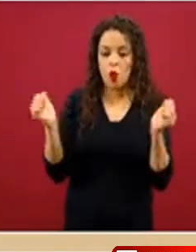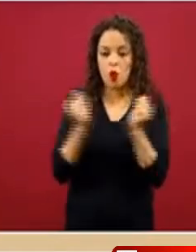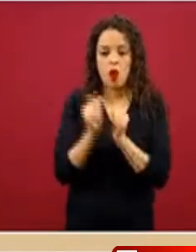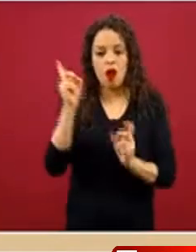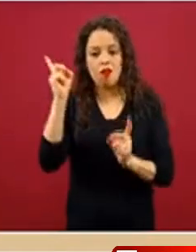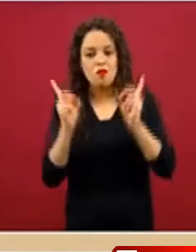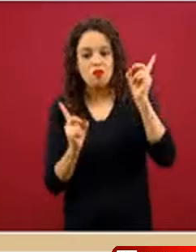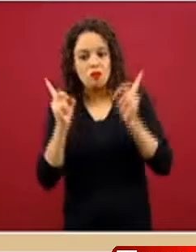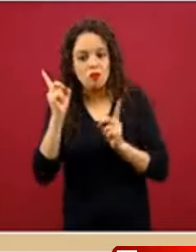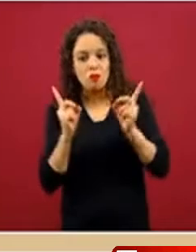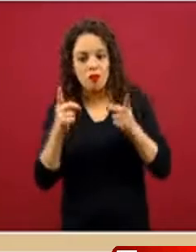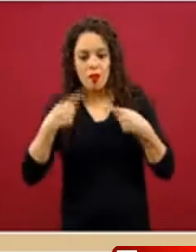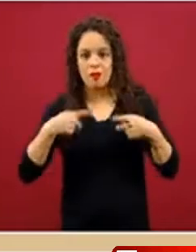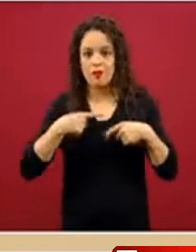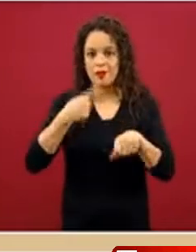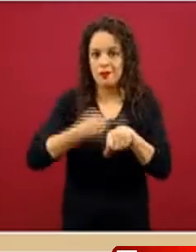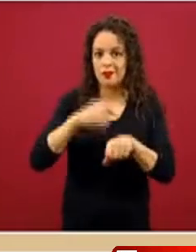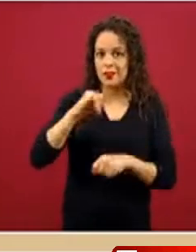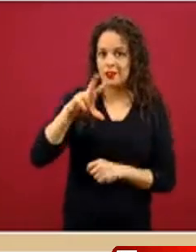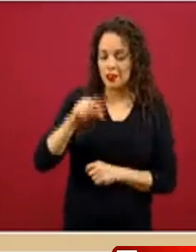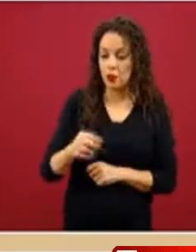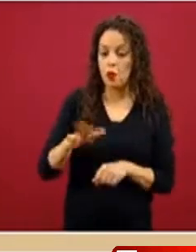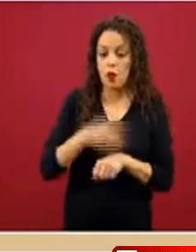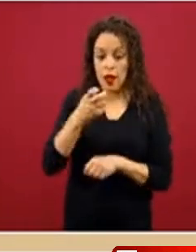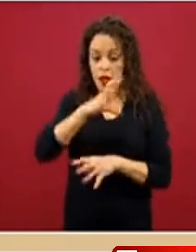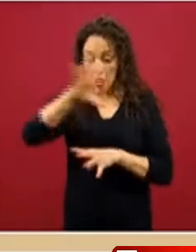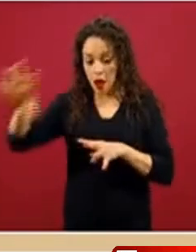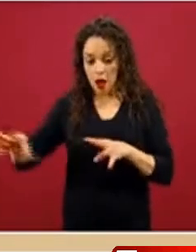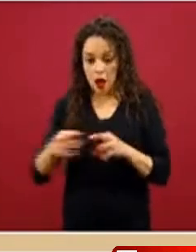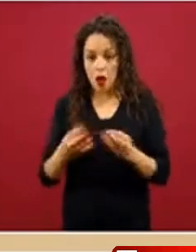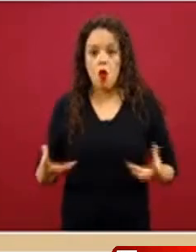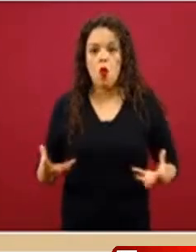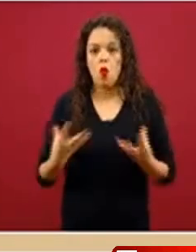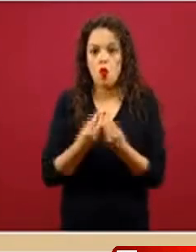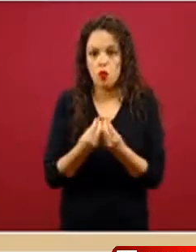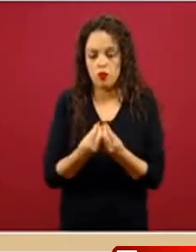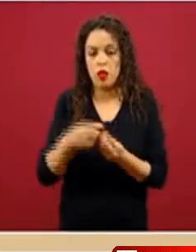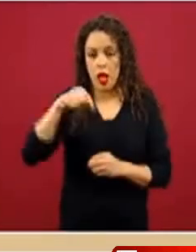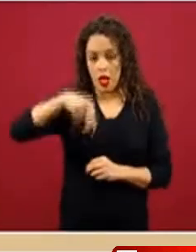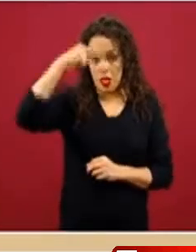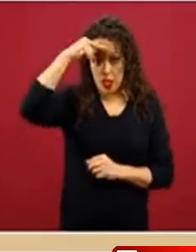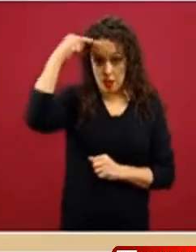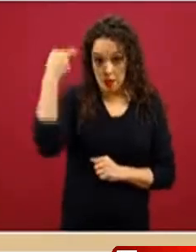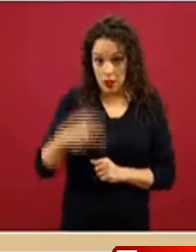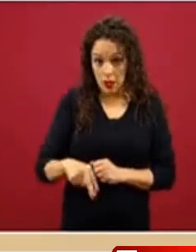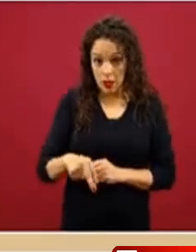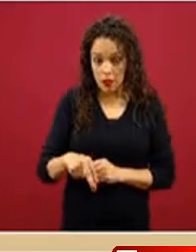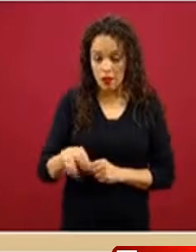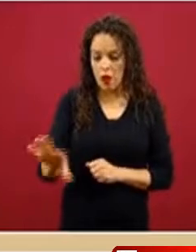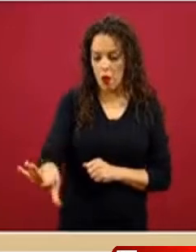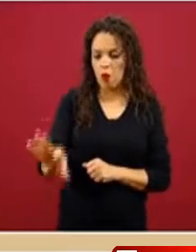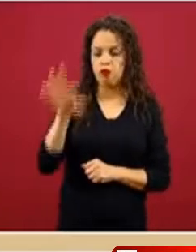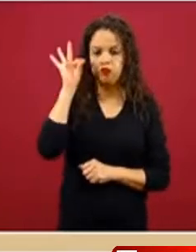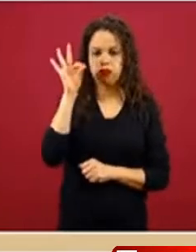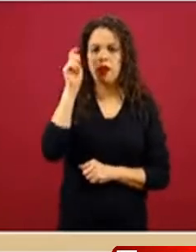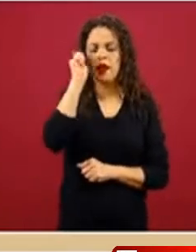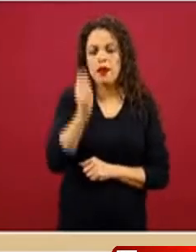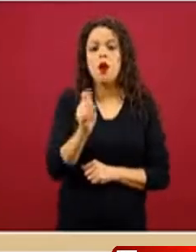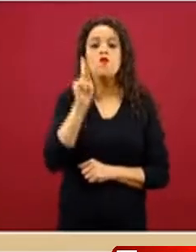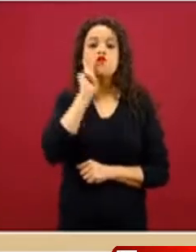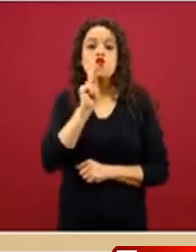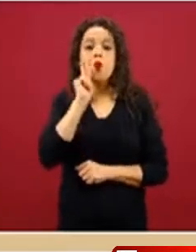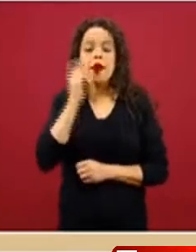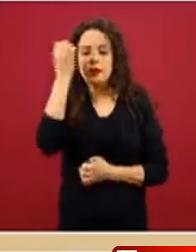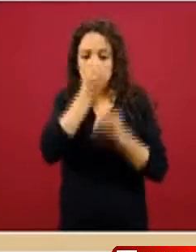precisamente están aunados directamente a los casos sospechosos. En México se toma una muestra para